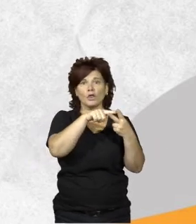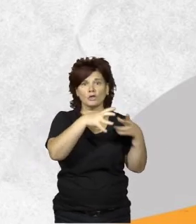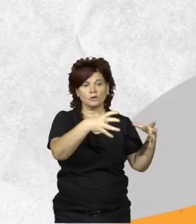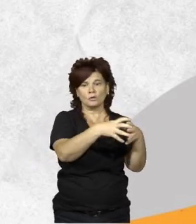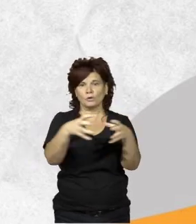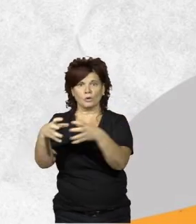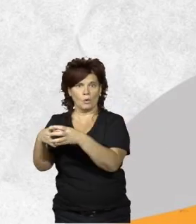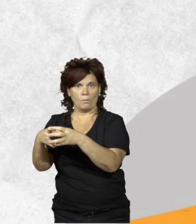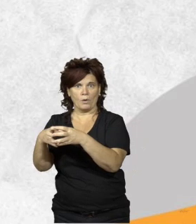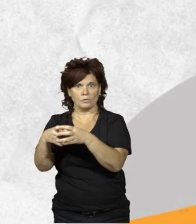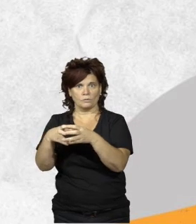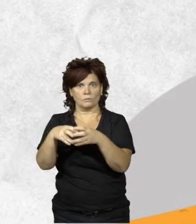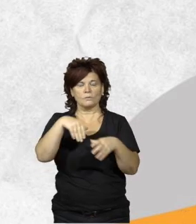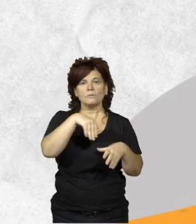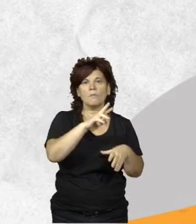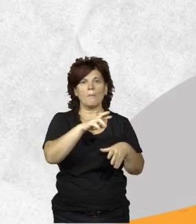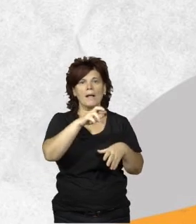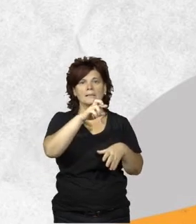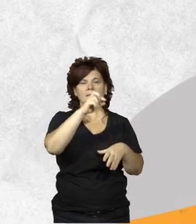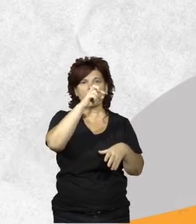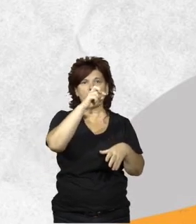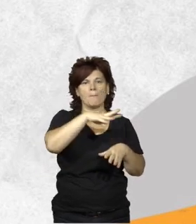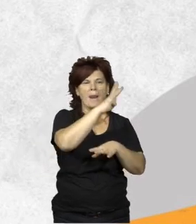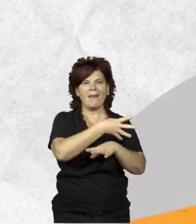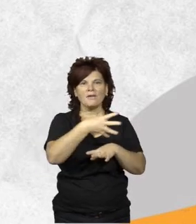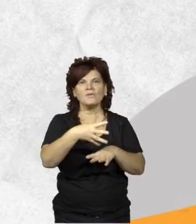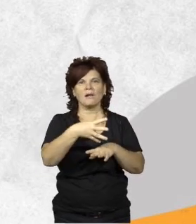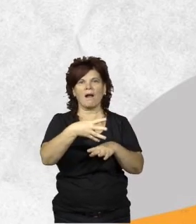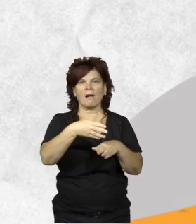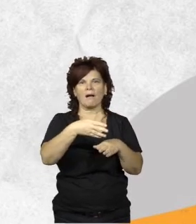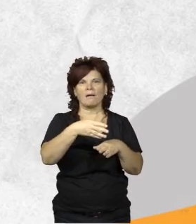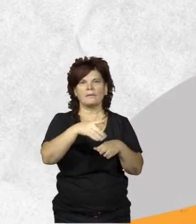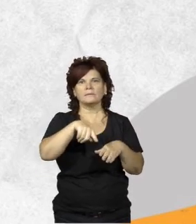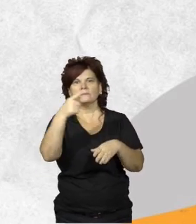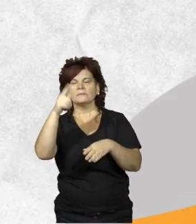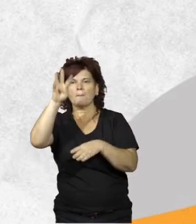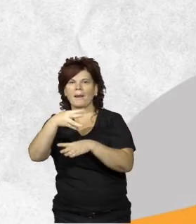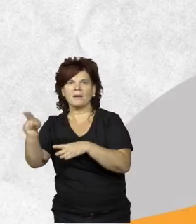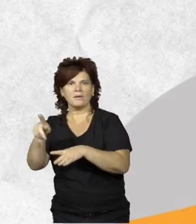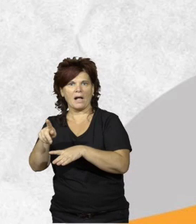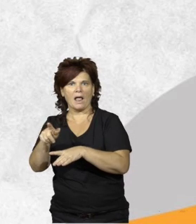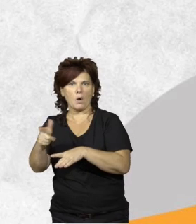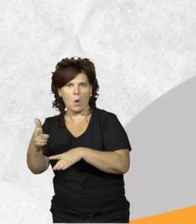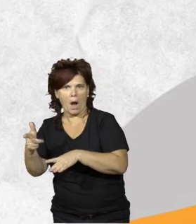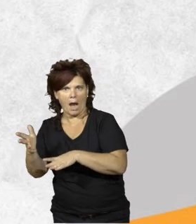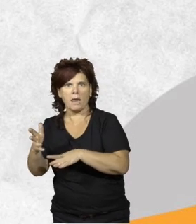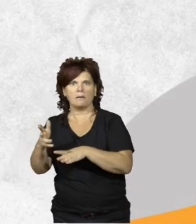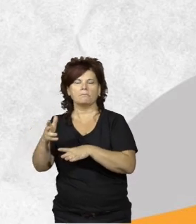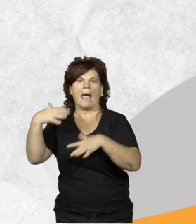que todo las planificadas, que serían las de rutina y solicitadas, y las no planificadas, que serían las de emergencia y